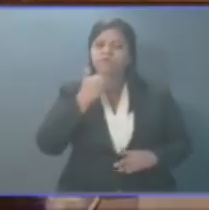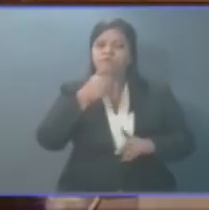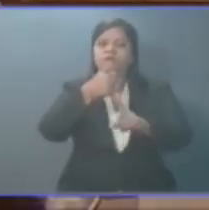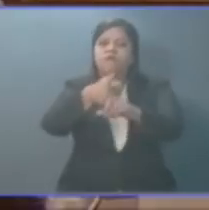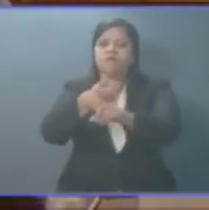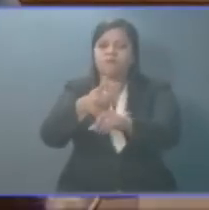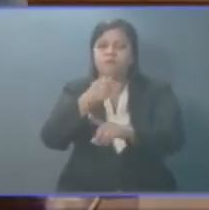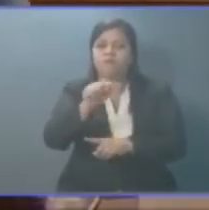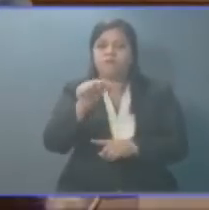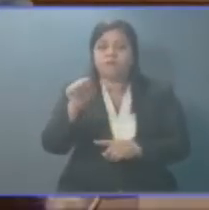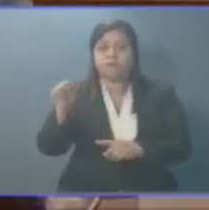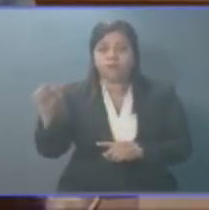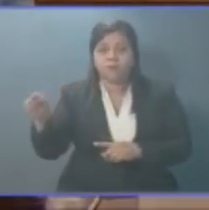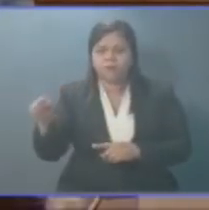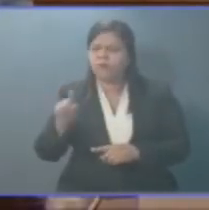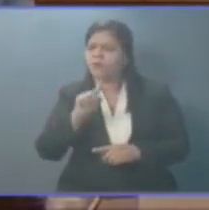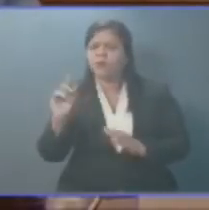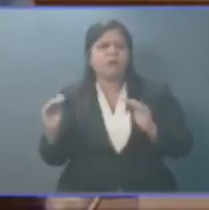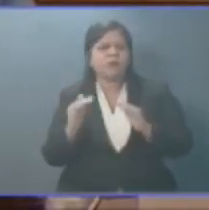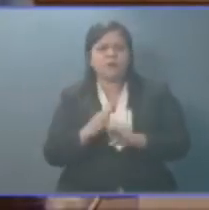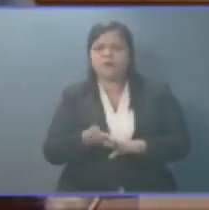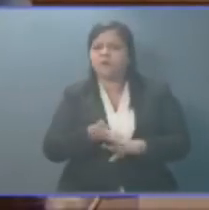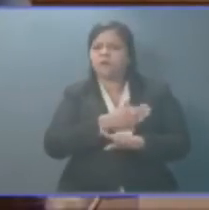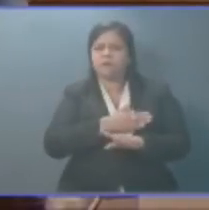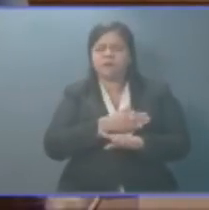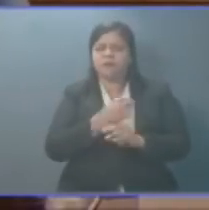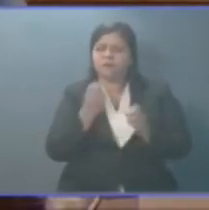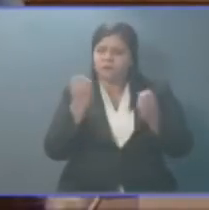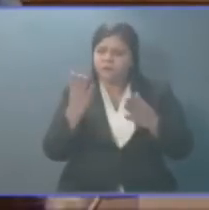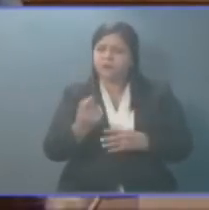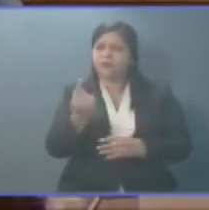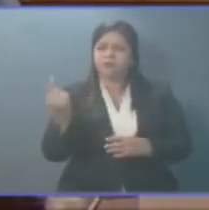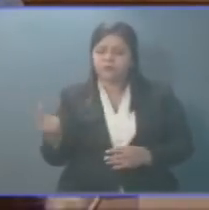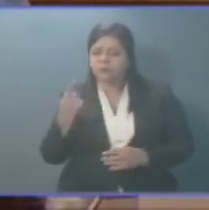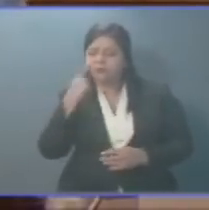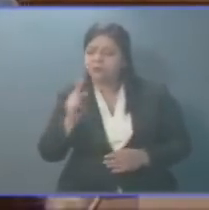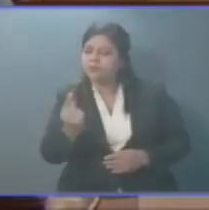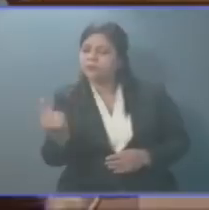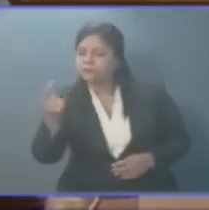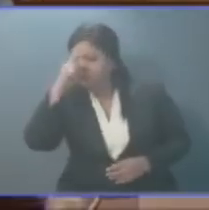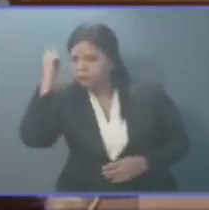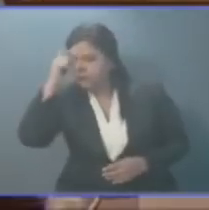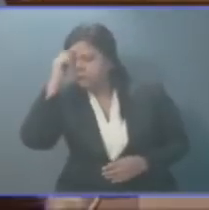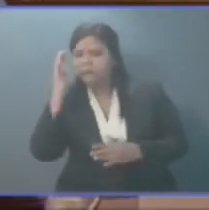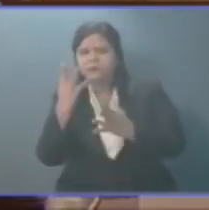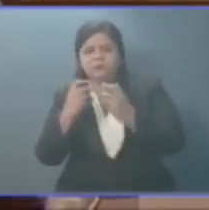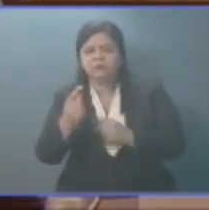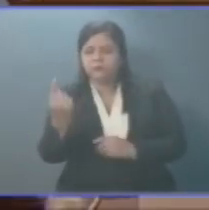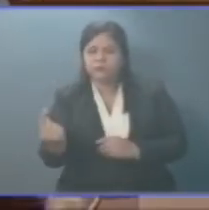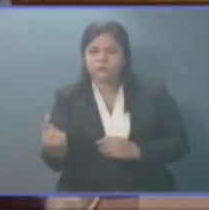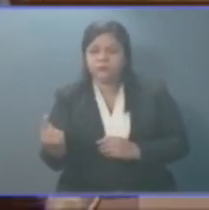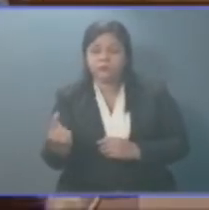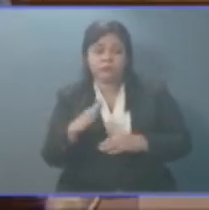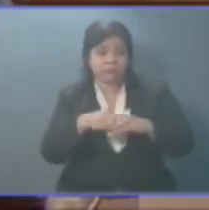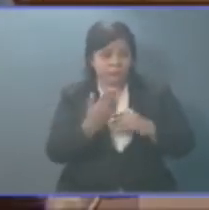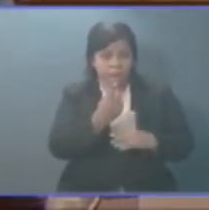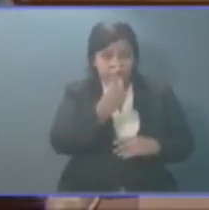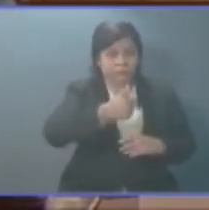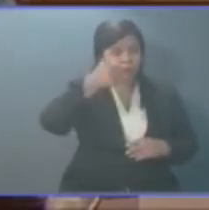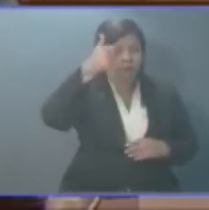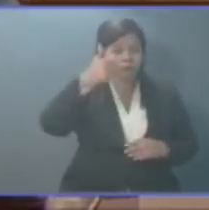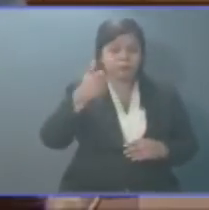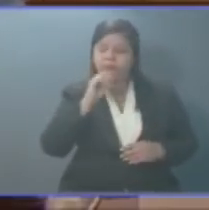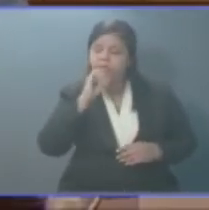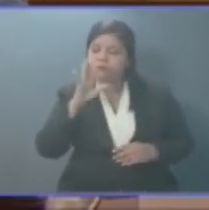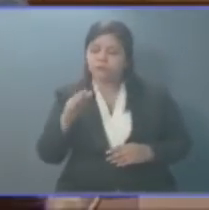ustedes. Y no como muchos que cuando encuentran a los trabajadores o a cualquier persona después de ser funcionario público,